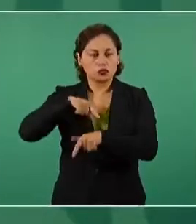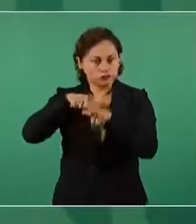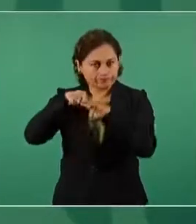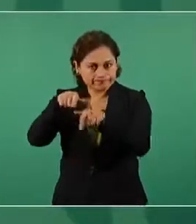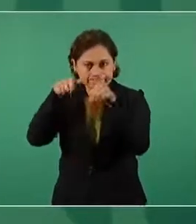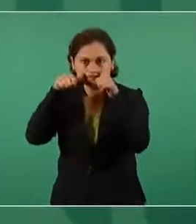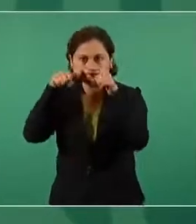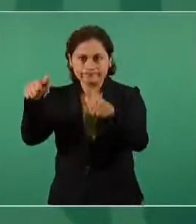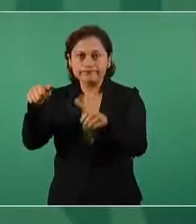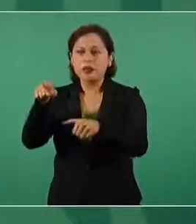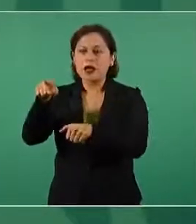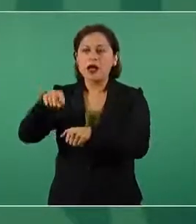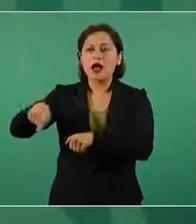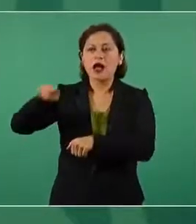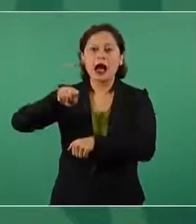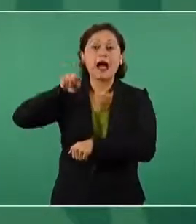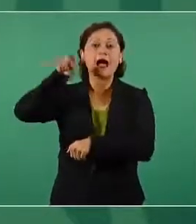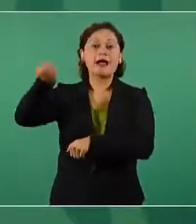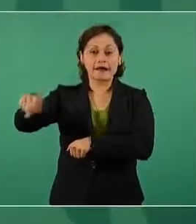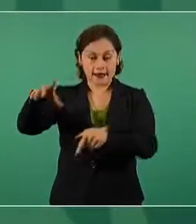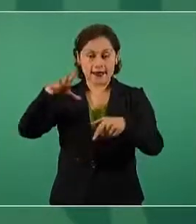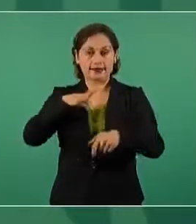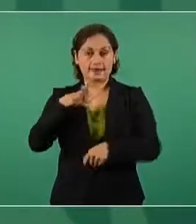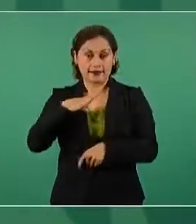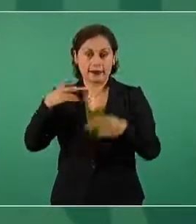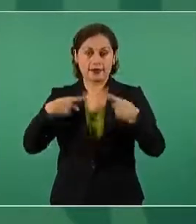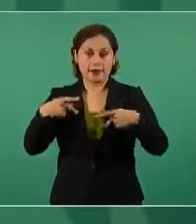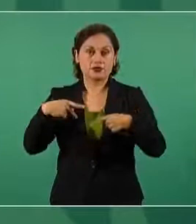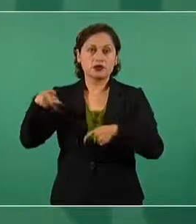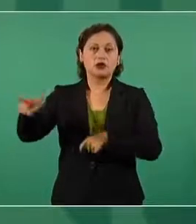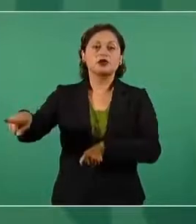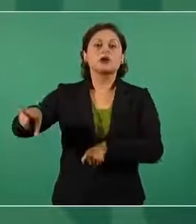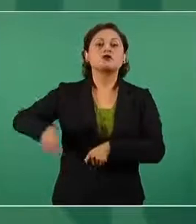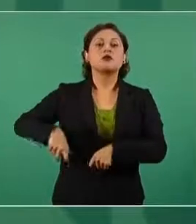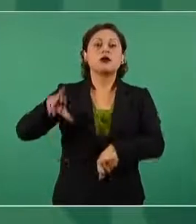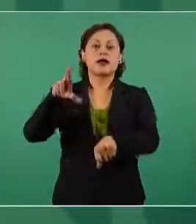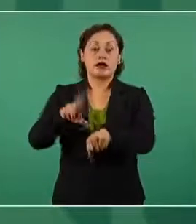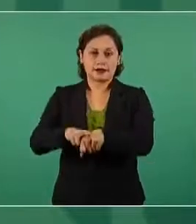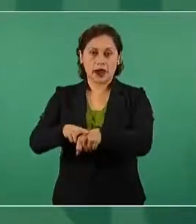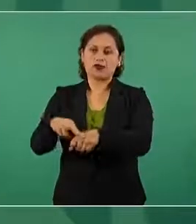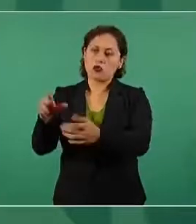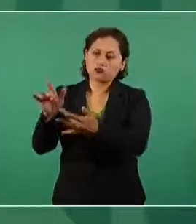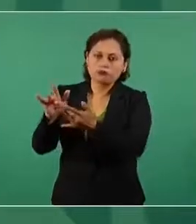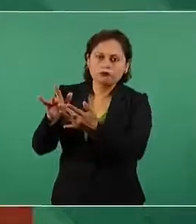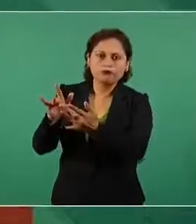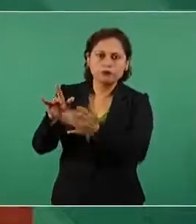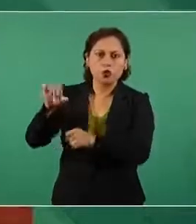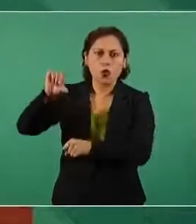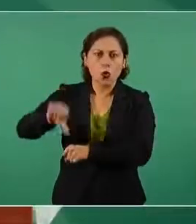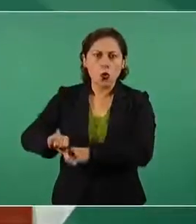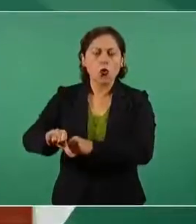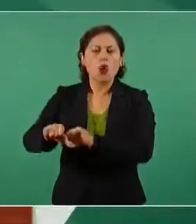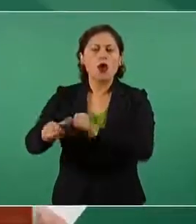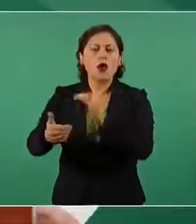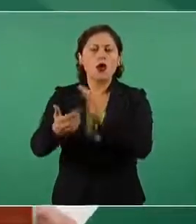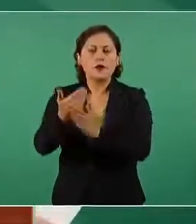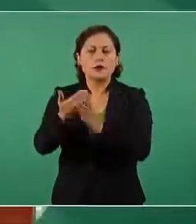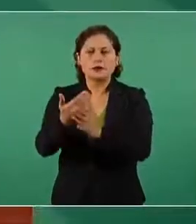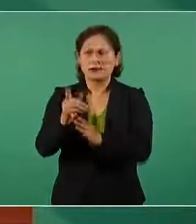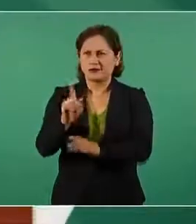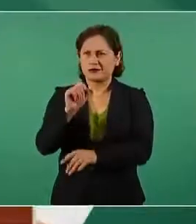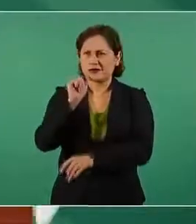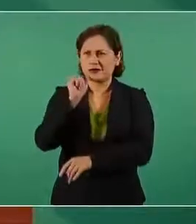del territorio apoyando al gobernador. Incluso me habló en la madrugada, me habló 12 de la noche, 1 de la